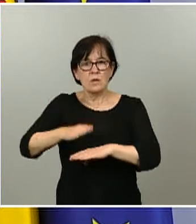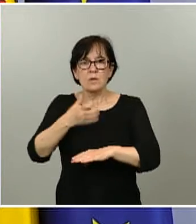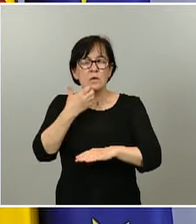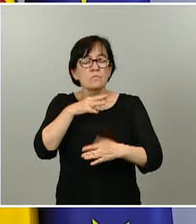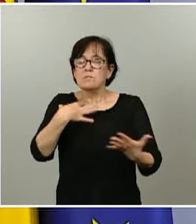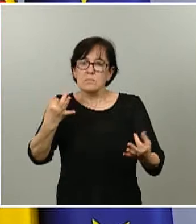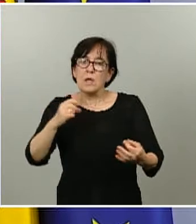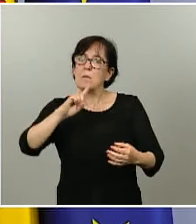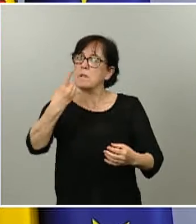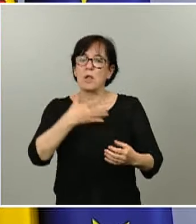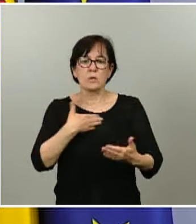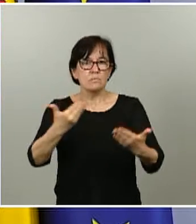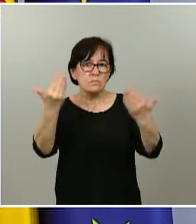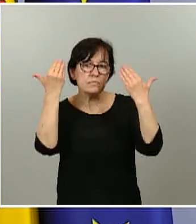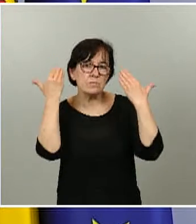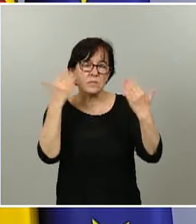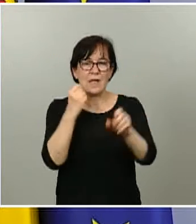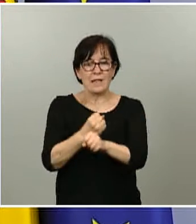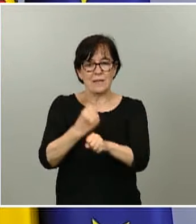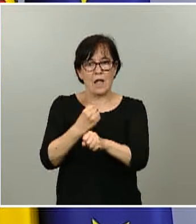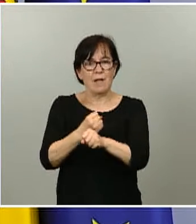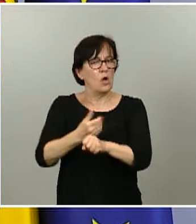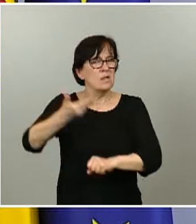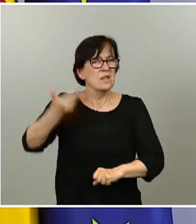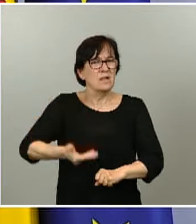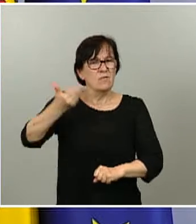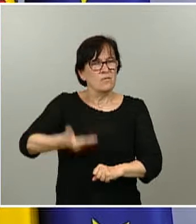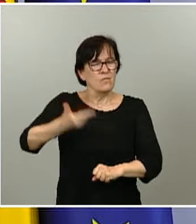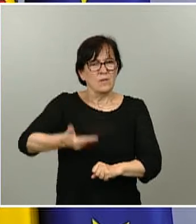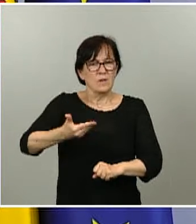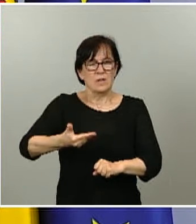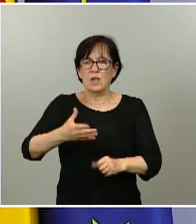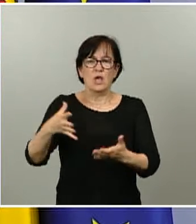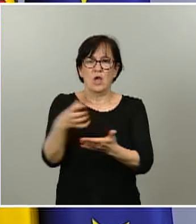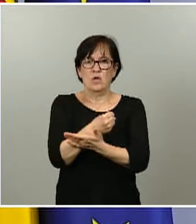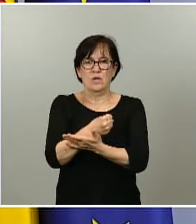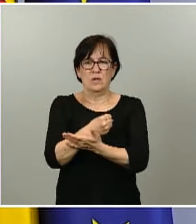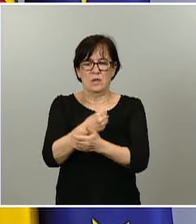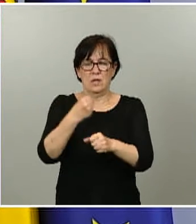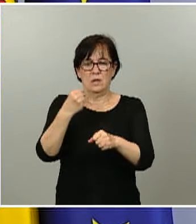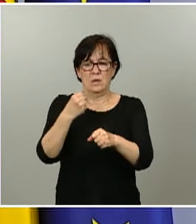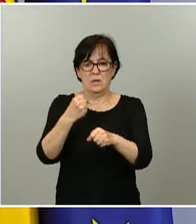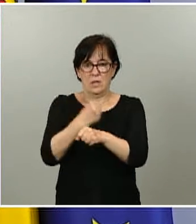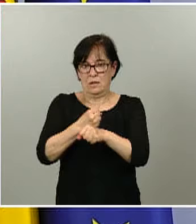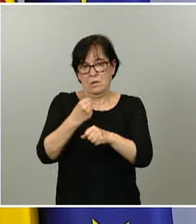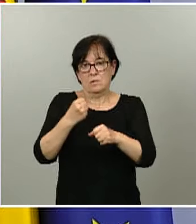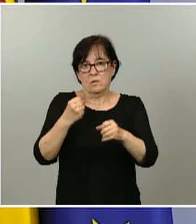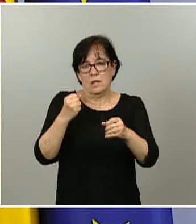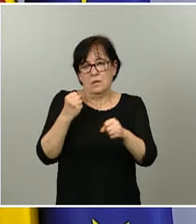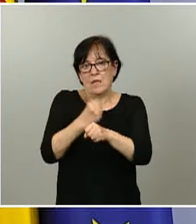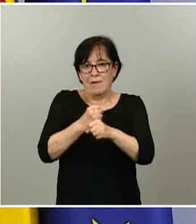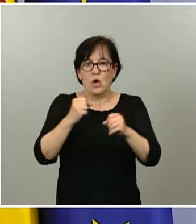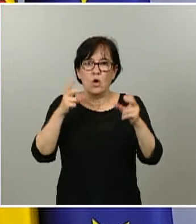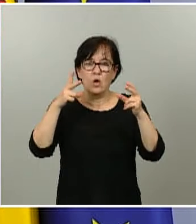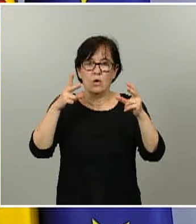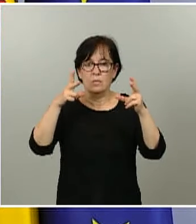su labor, que es fundamental en toda la labor de asistencia sanitaria. Corresponde a las comunidades autónomas